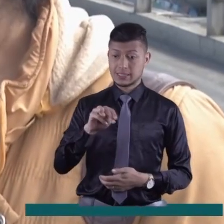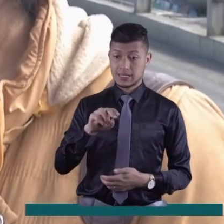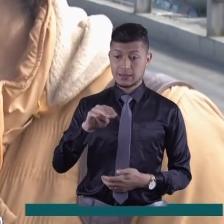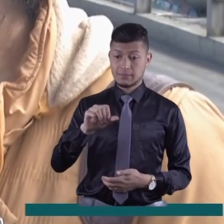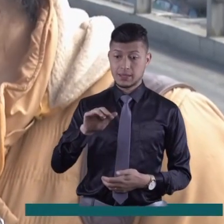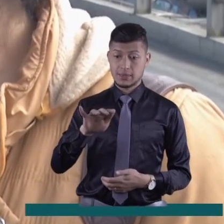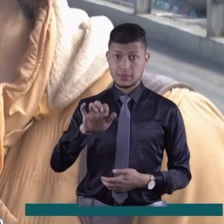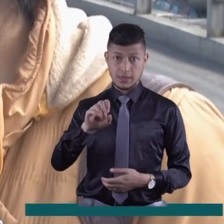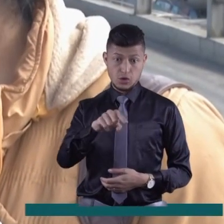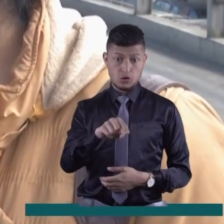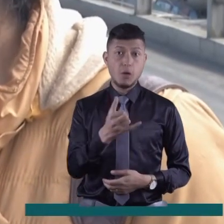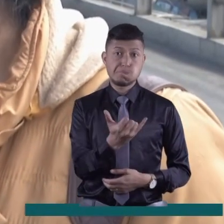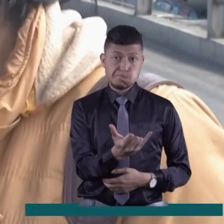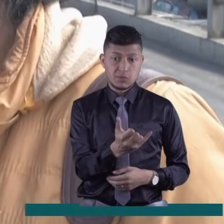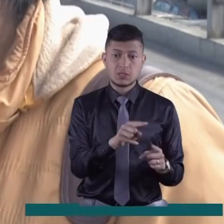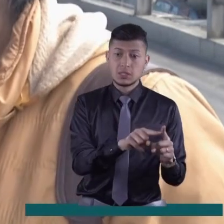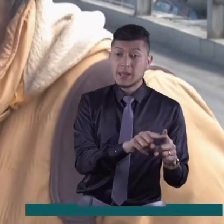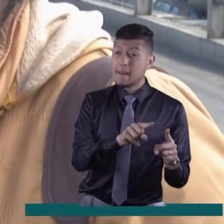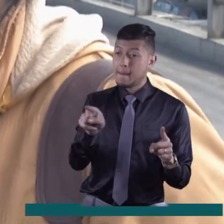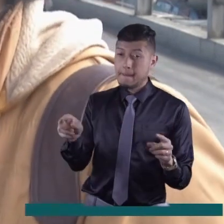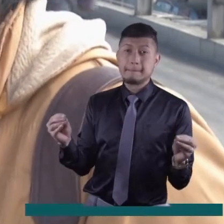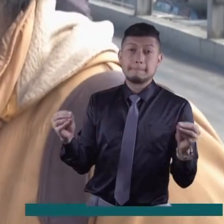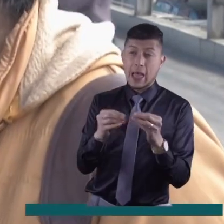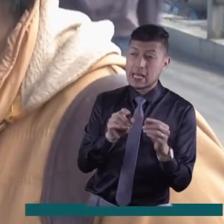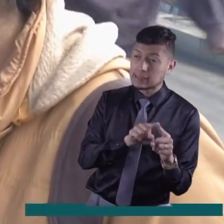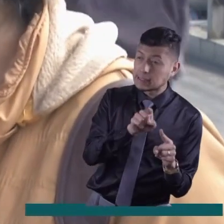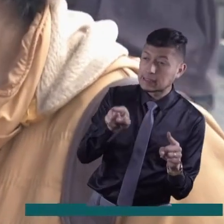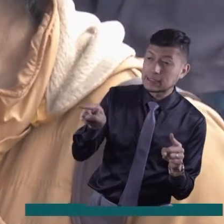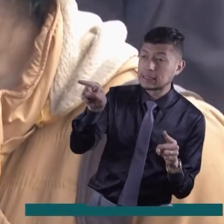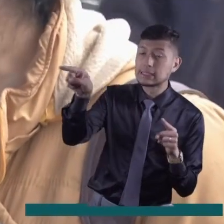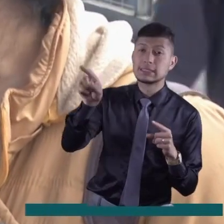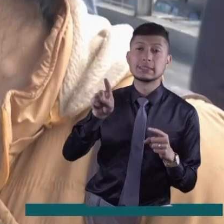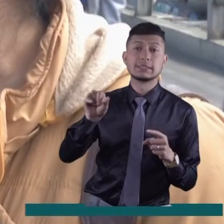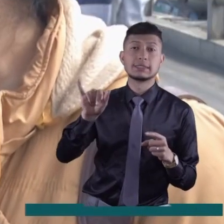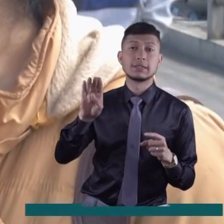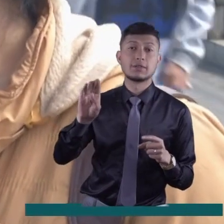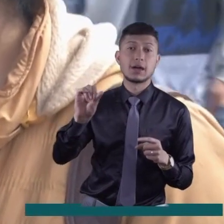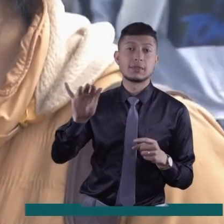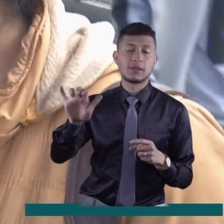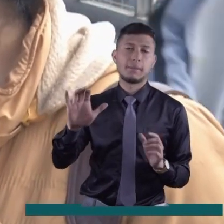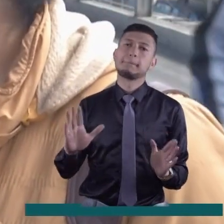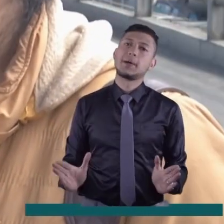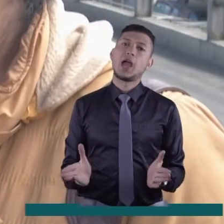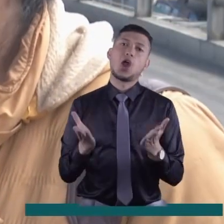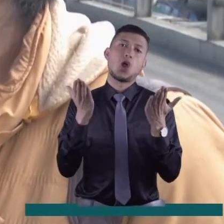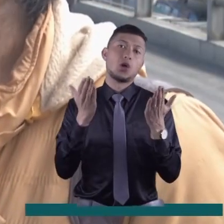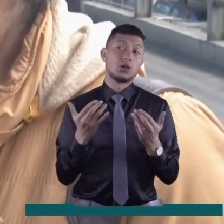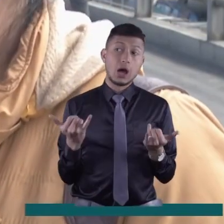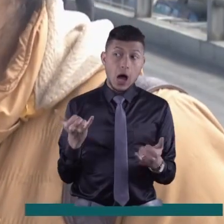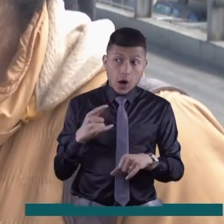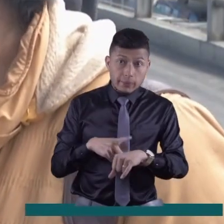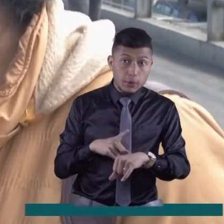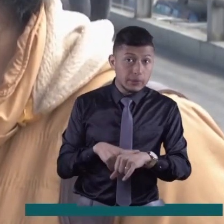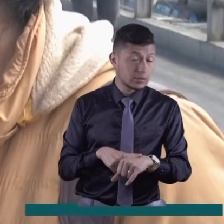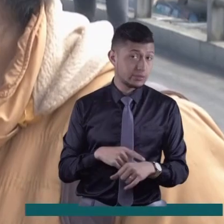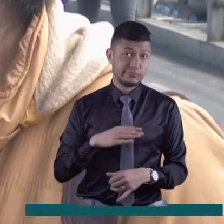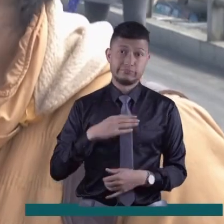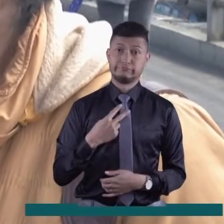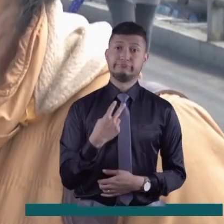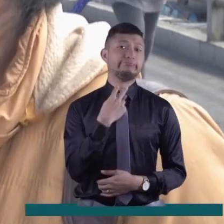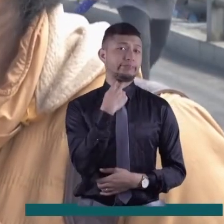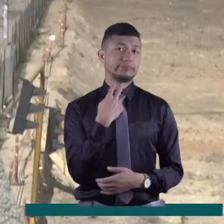amplían hacia más allá, hacia Cibaté, claro que va a mejorar, pero por ahora es